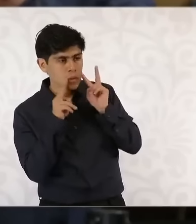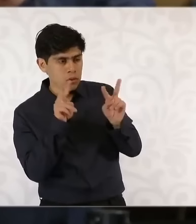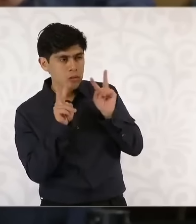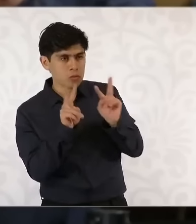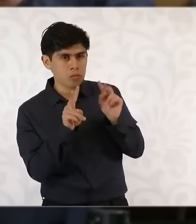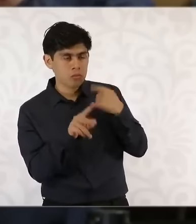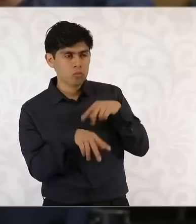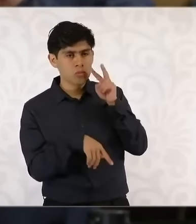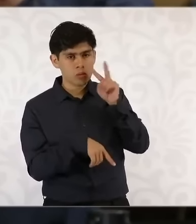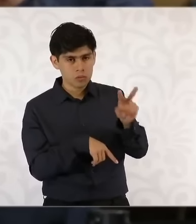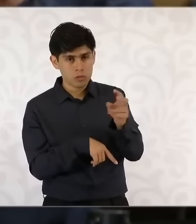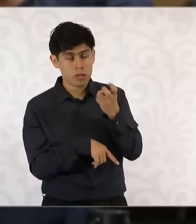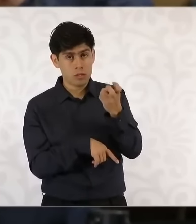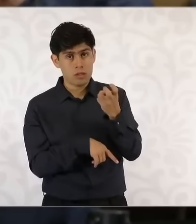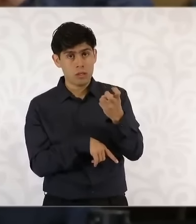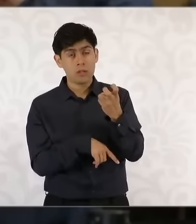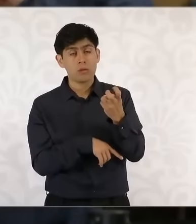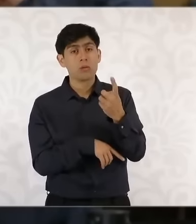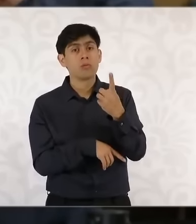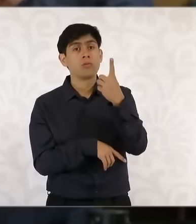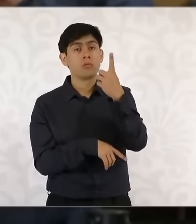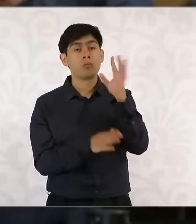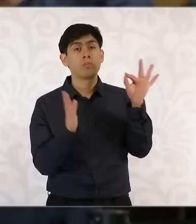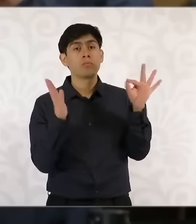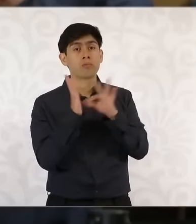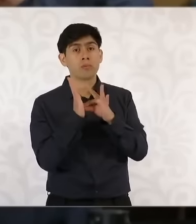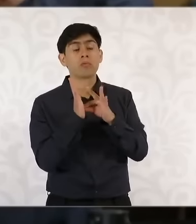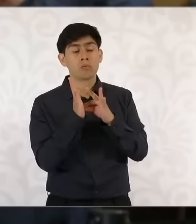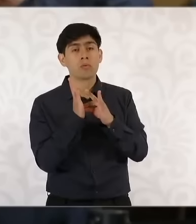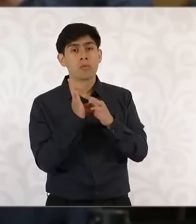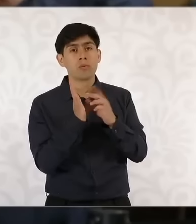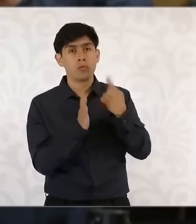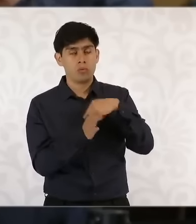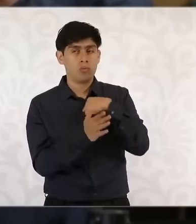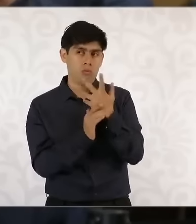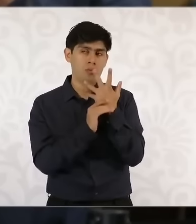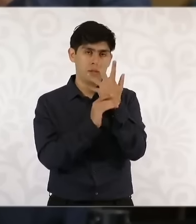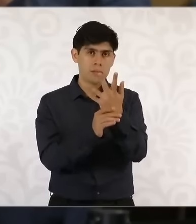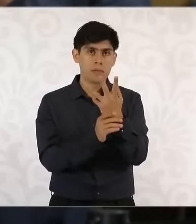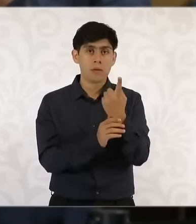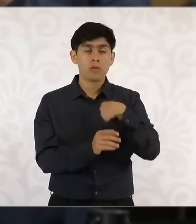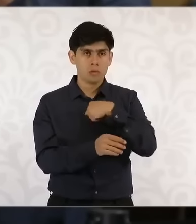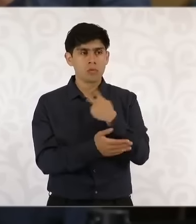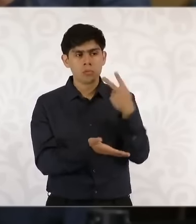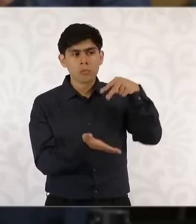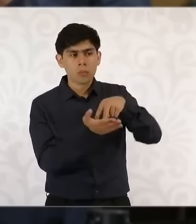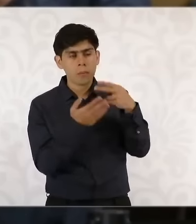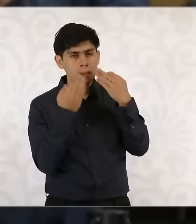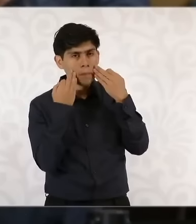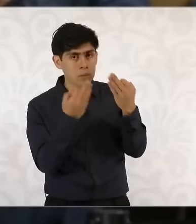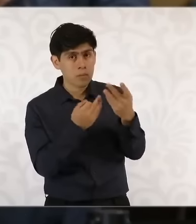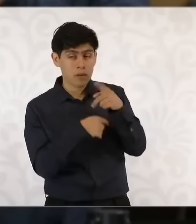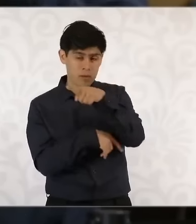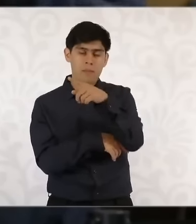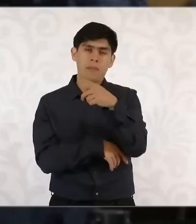ahí, y ese es uno de los puntos que también estábamos comentando. Lo vivimos ahí, pero bueno, esta